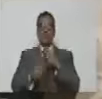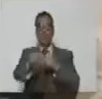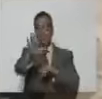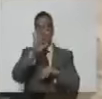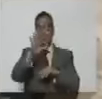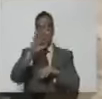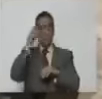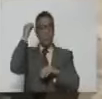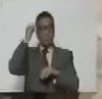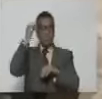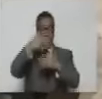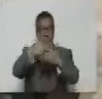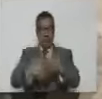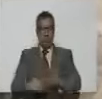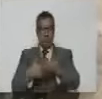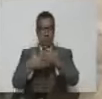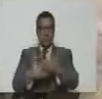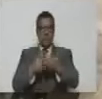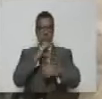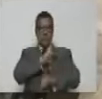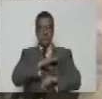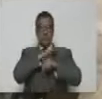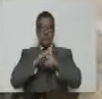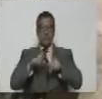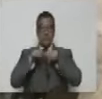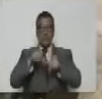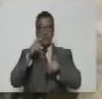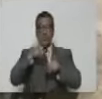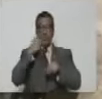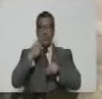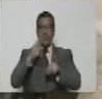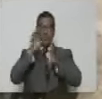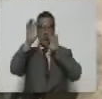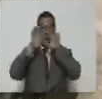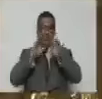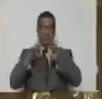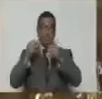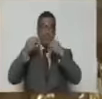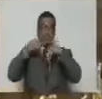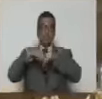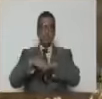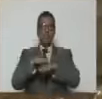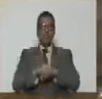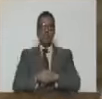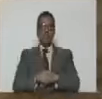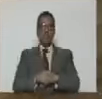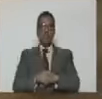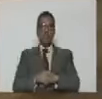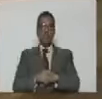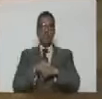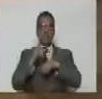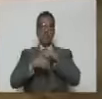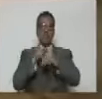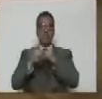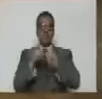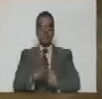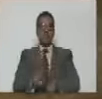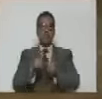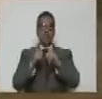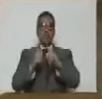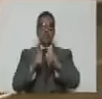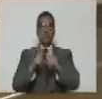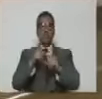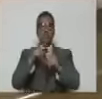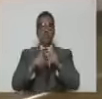Quinto, considerar el informe presentado por la Comisión Permanente Política Exterior, Soberanía e Integración, mediante el cual se autoriza